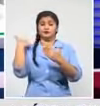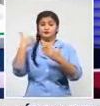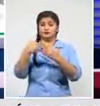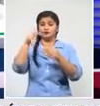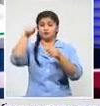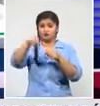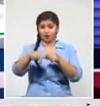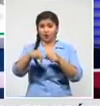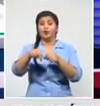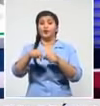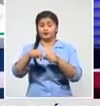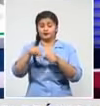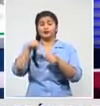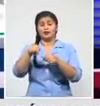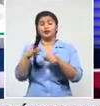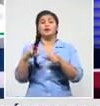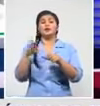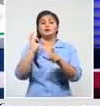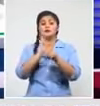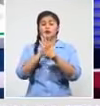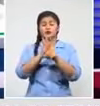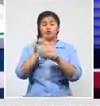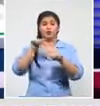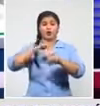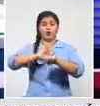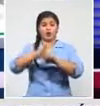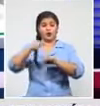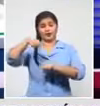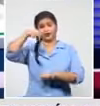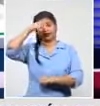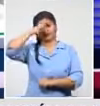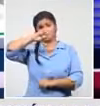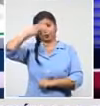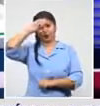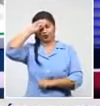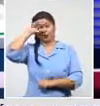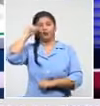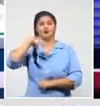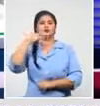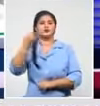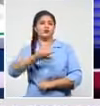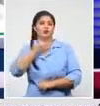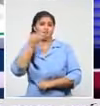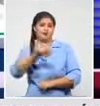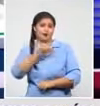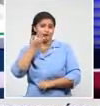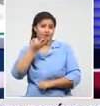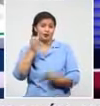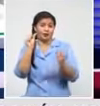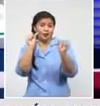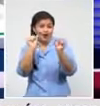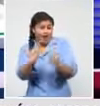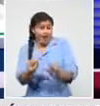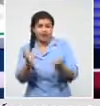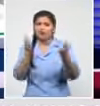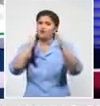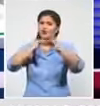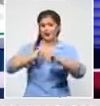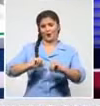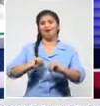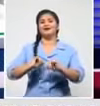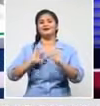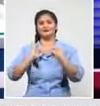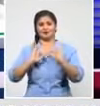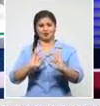durante todos los meses de enfrentamiento a la epidemia. Decíamos que sin críticos por varias jornadas. Por tanto,